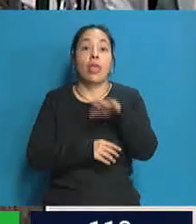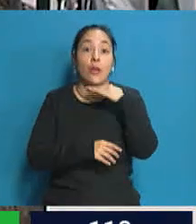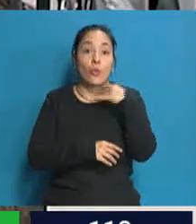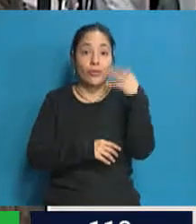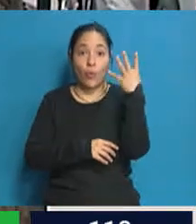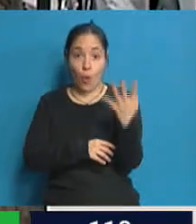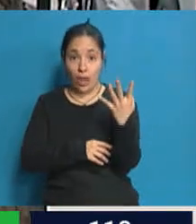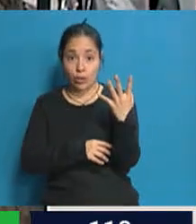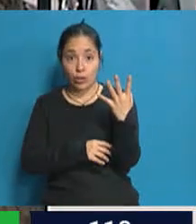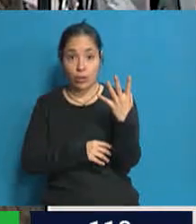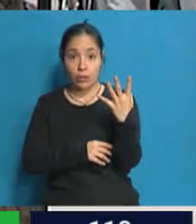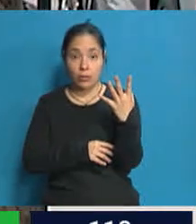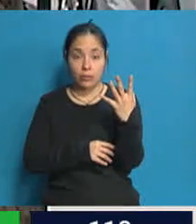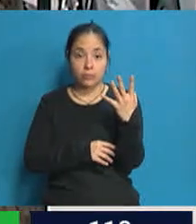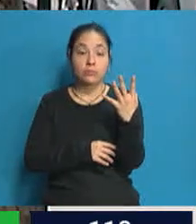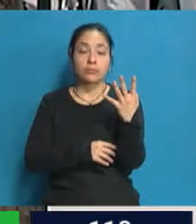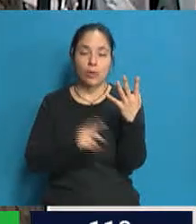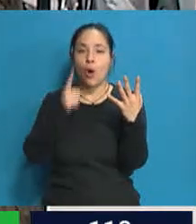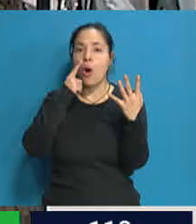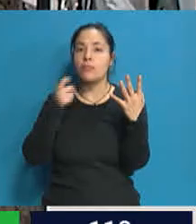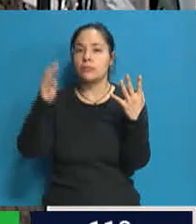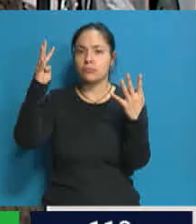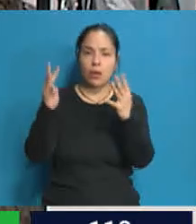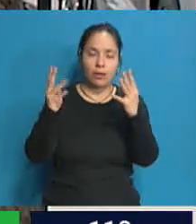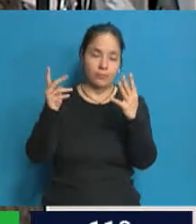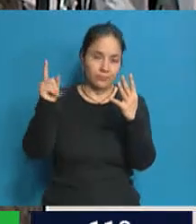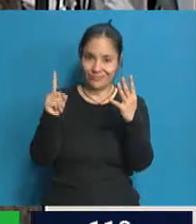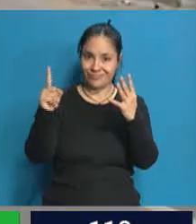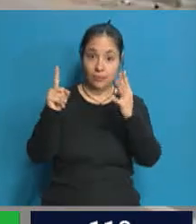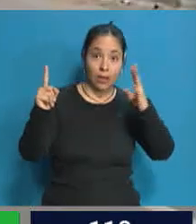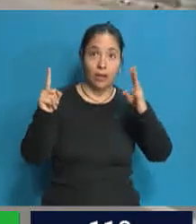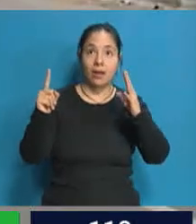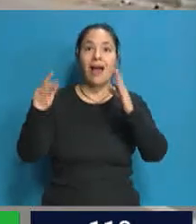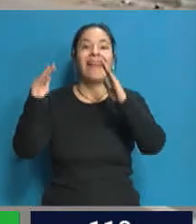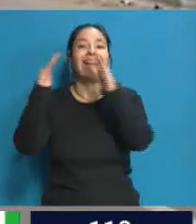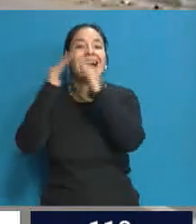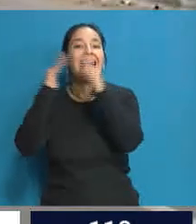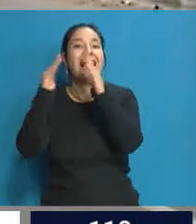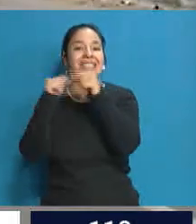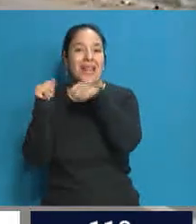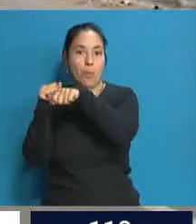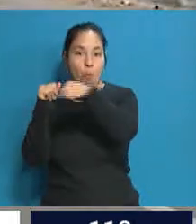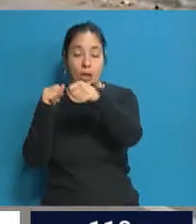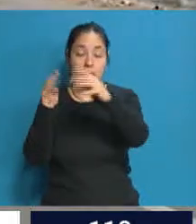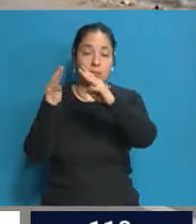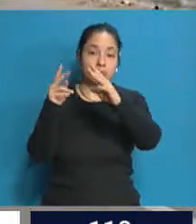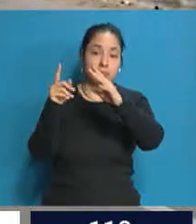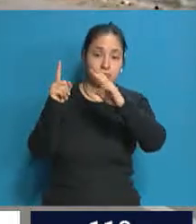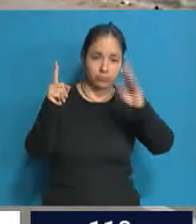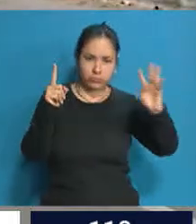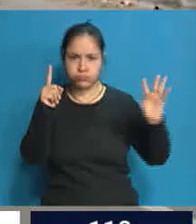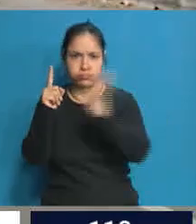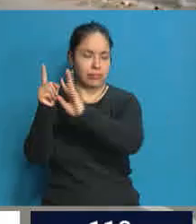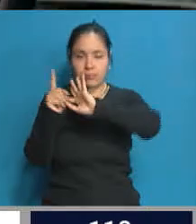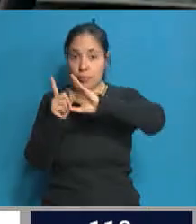¿no?, habrían arribado a este señor, a esta persona, en su casa, ¿no?, en la puerta de su casa. Aparentemente, y según la